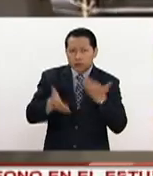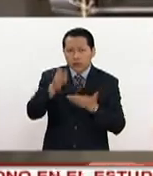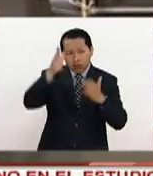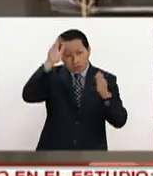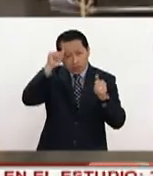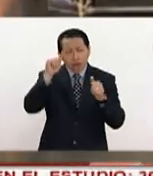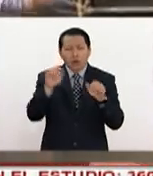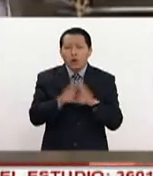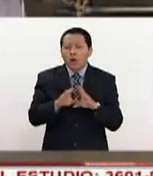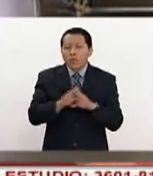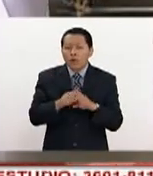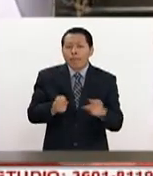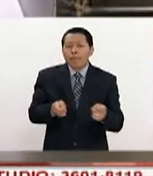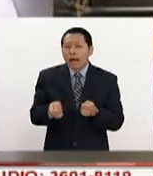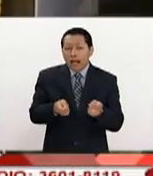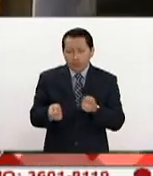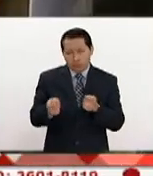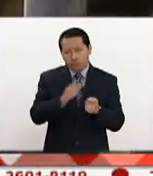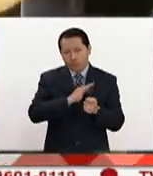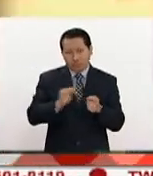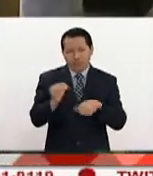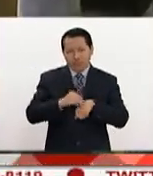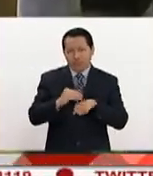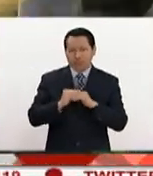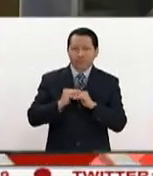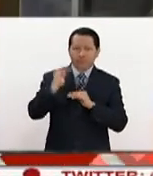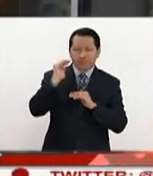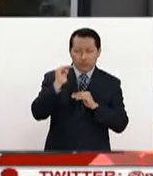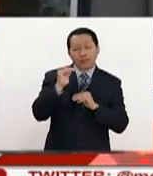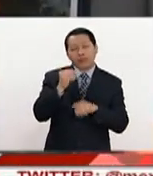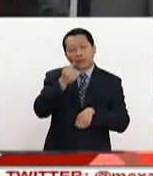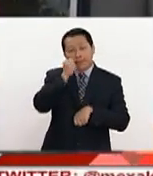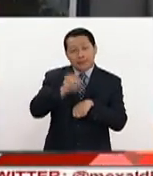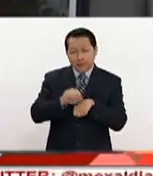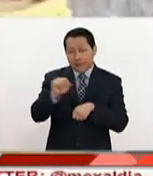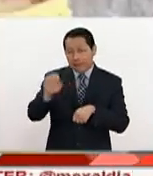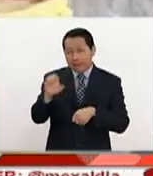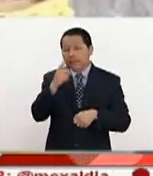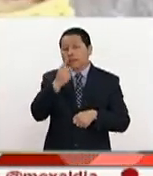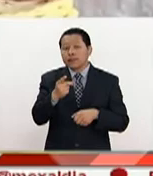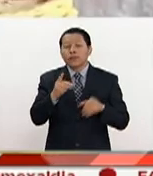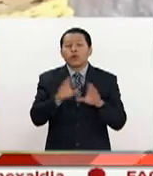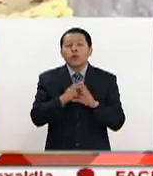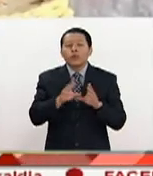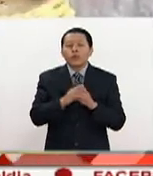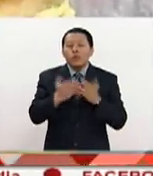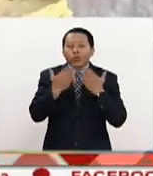de manipular los precios, dice la Secretaría de Economía. Agregó que esta